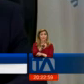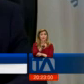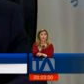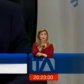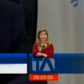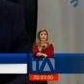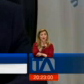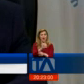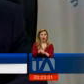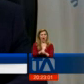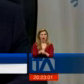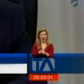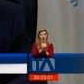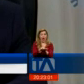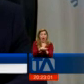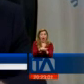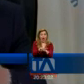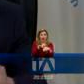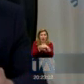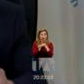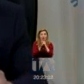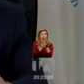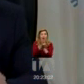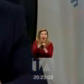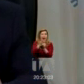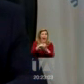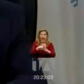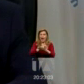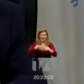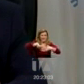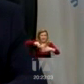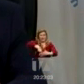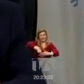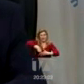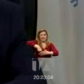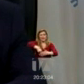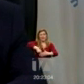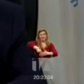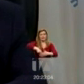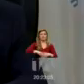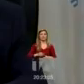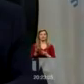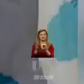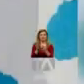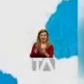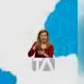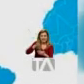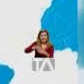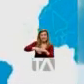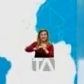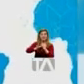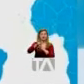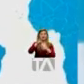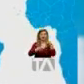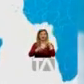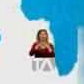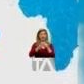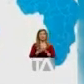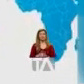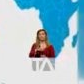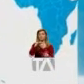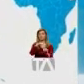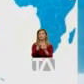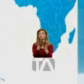para imposibilitar su acceso y por ende imposibilitar el acceso a los servicios. La mayoría de los ataques